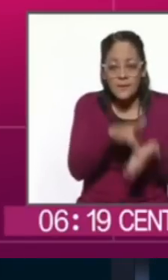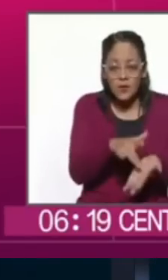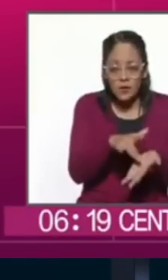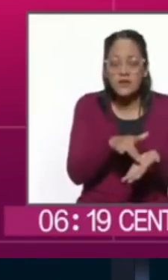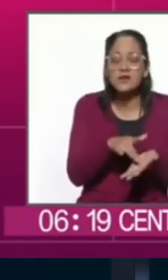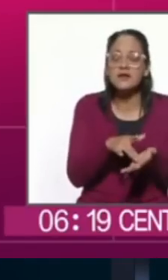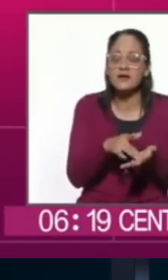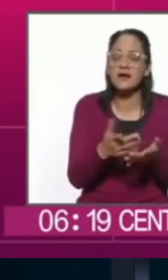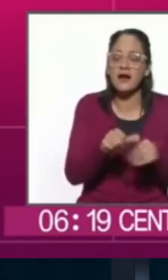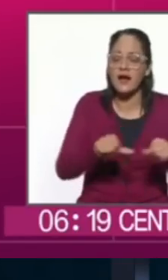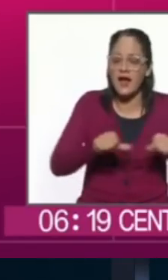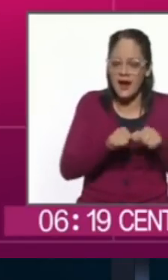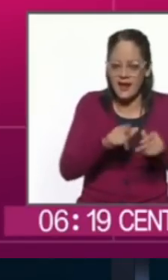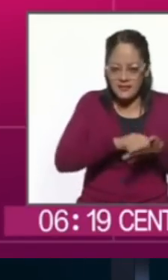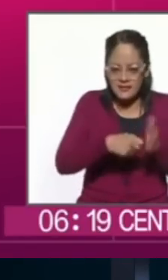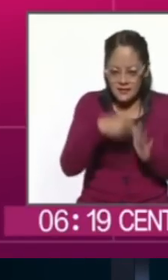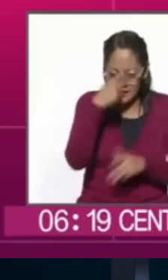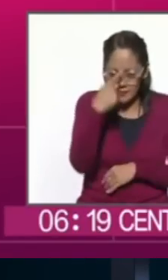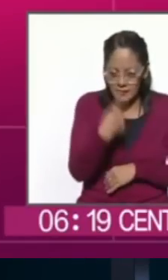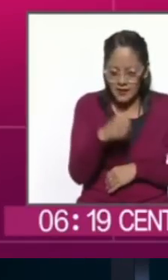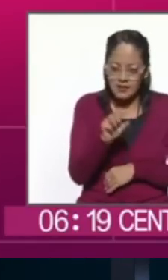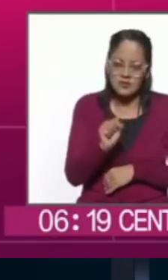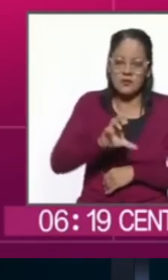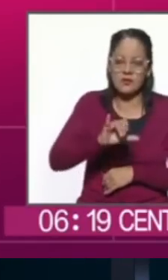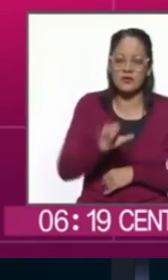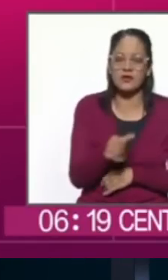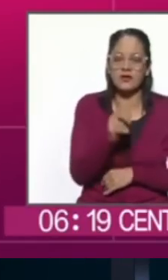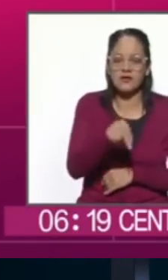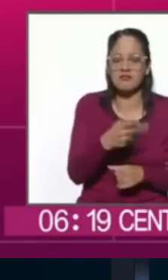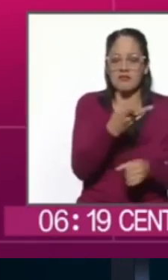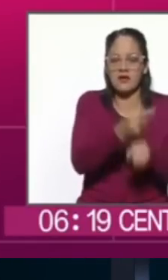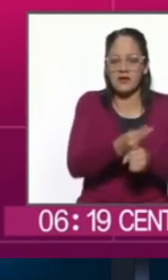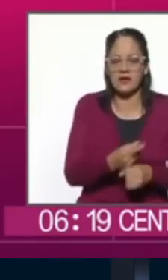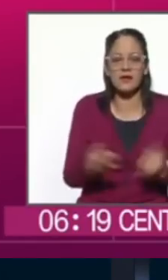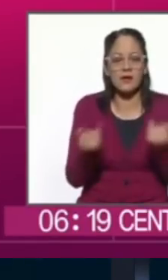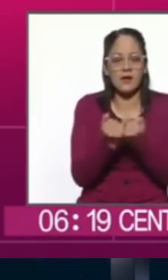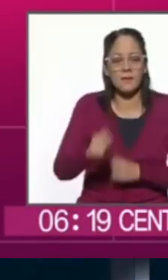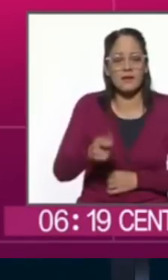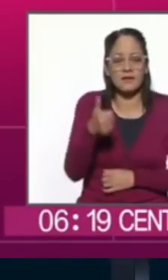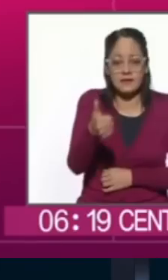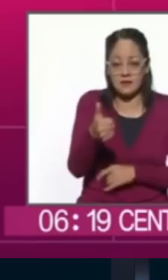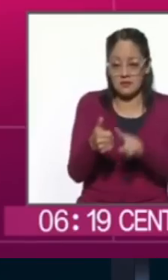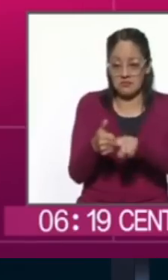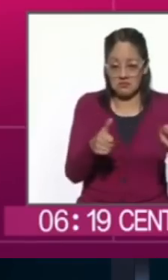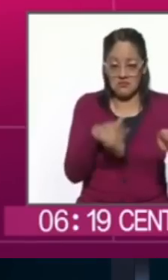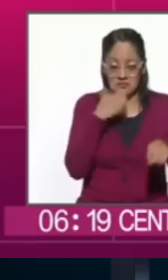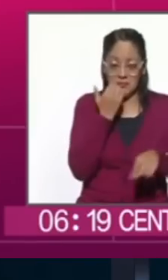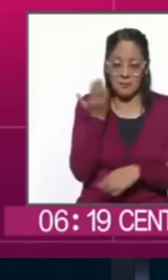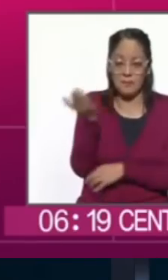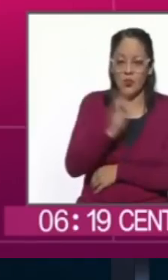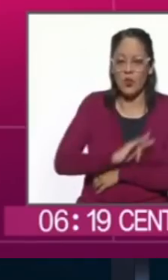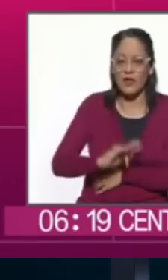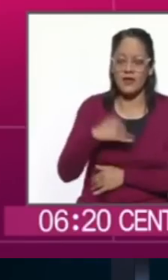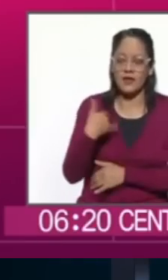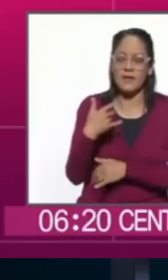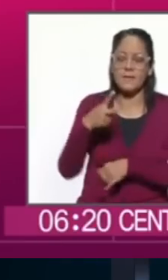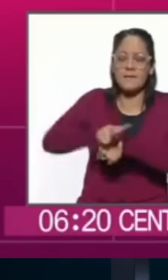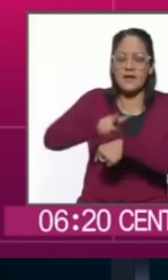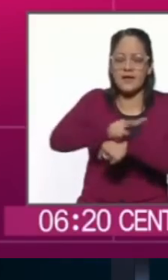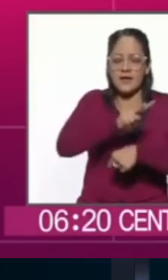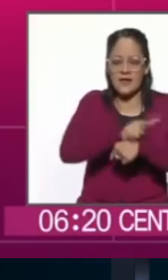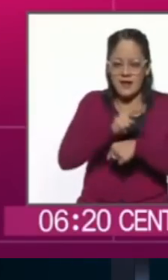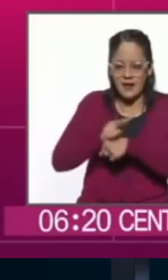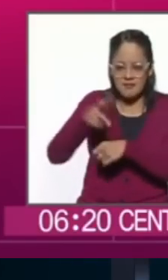soporte técnico por parte del personal de la Suprema Corte. 26. Si así lo solicitan, también pueden instalar videovigilancia en sus